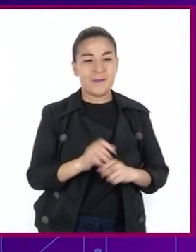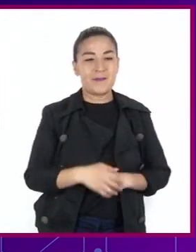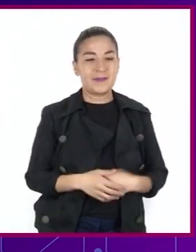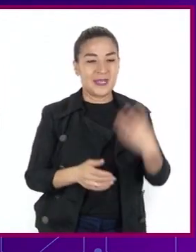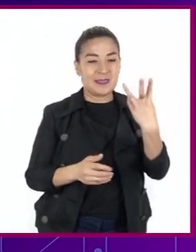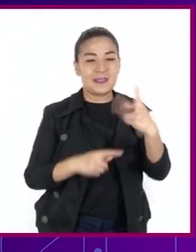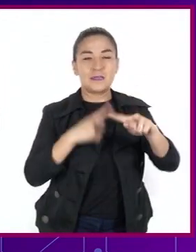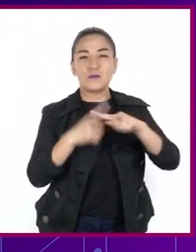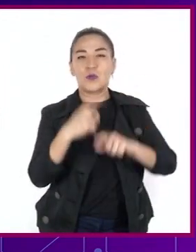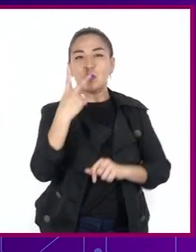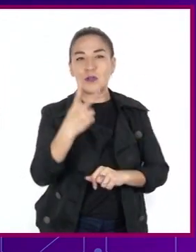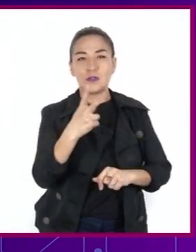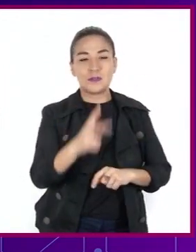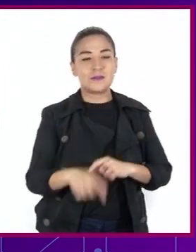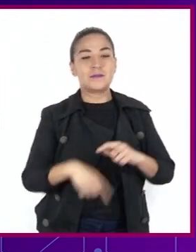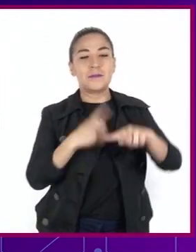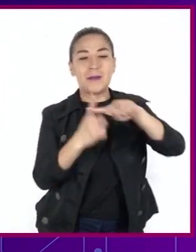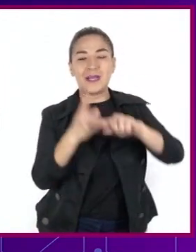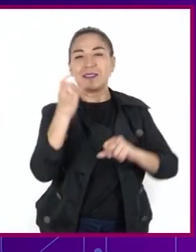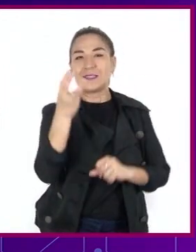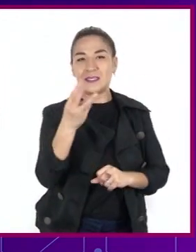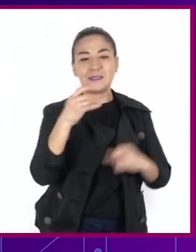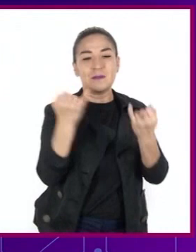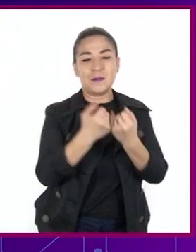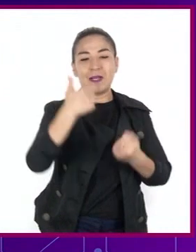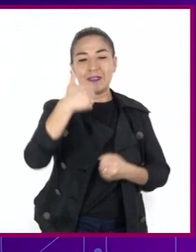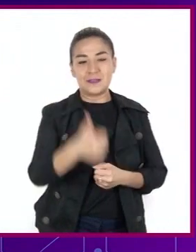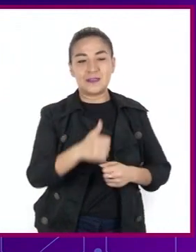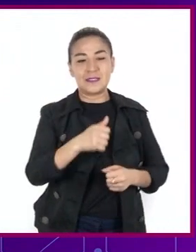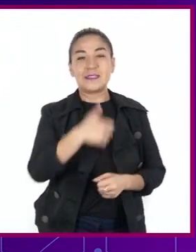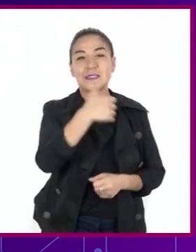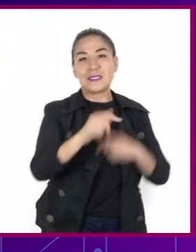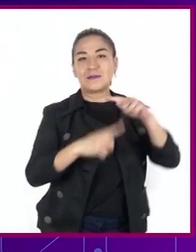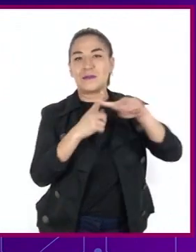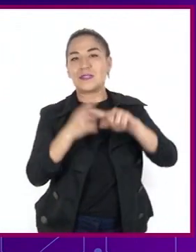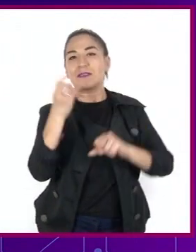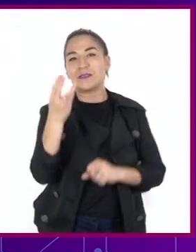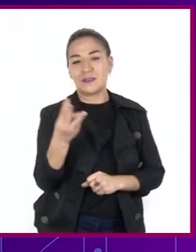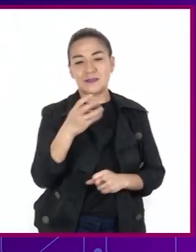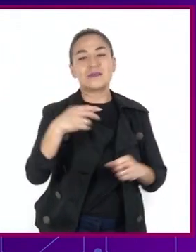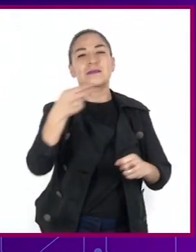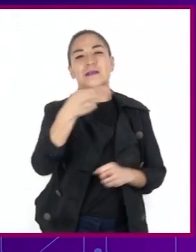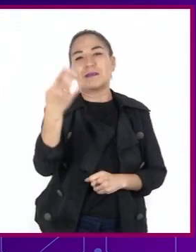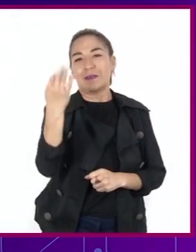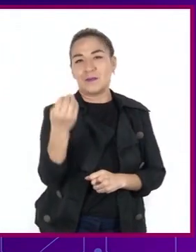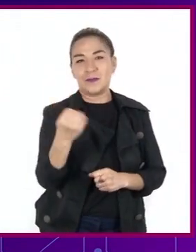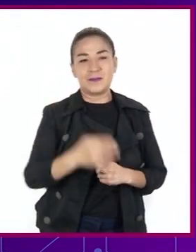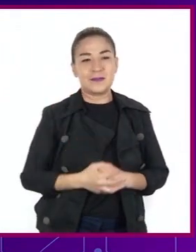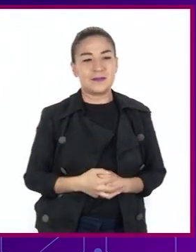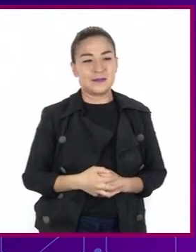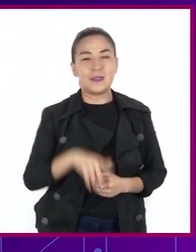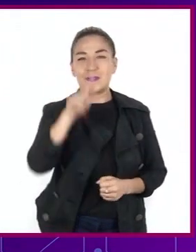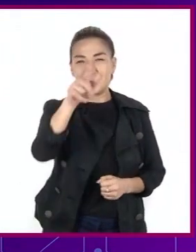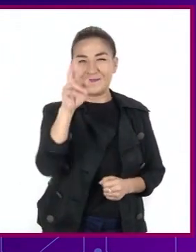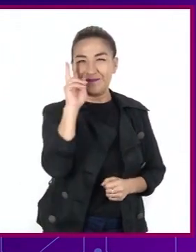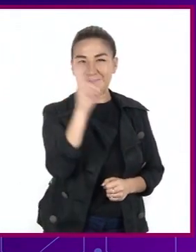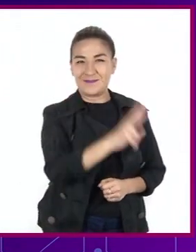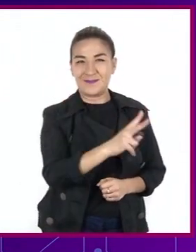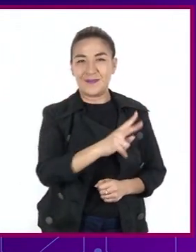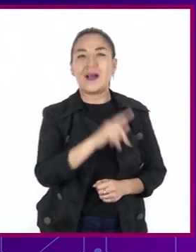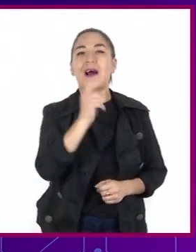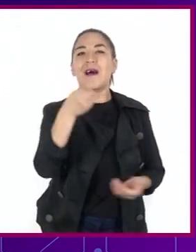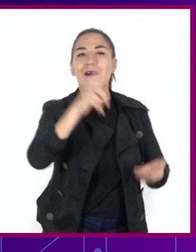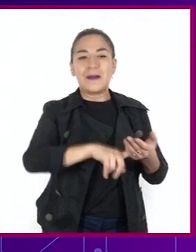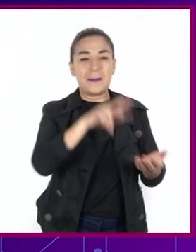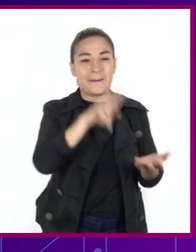3 por 2 más 3 es igual a 6 más 3 y 6 más 3 es igual a 9. ¿Ya observaron que el valor